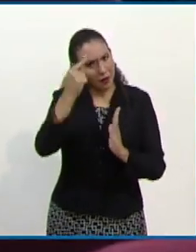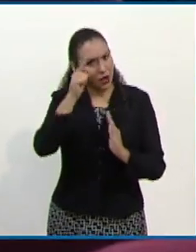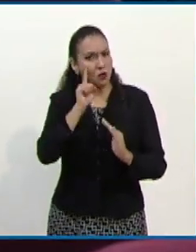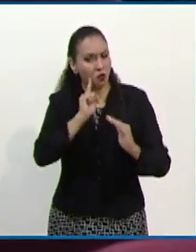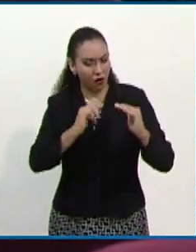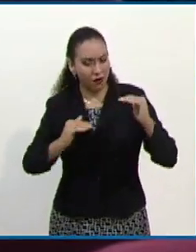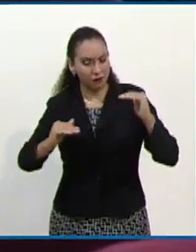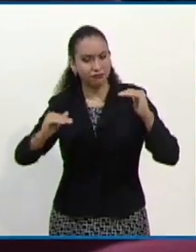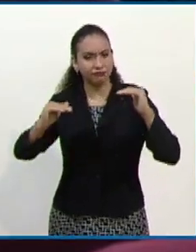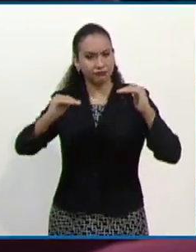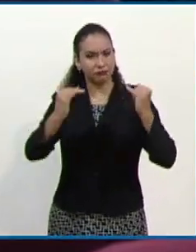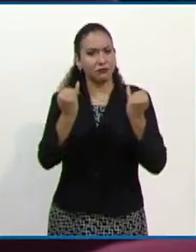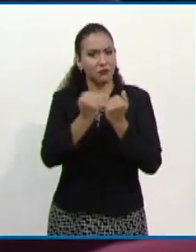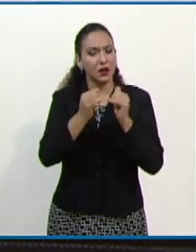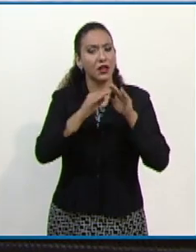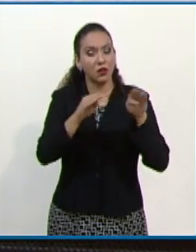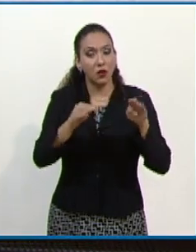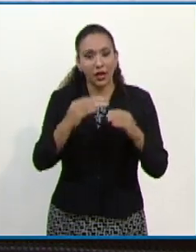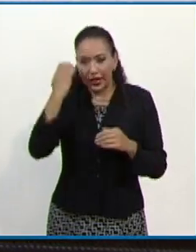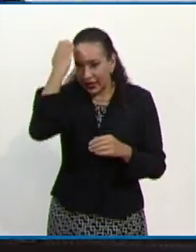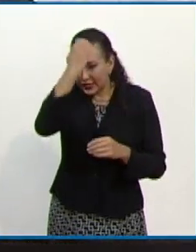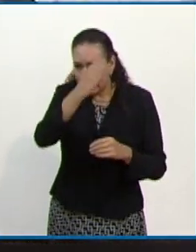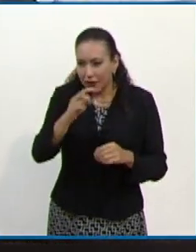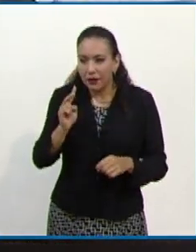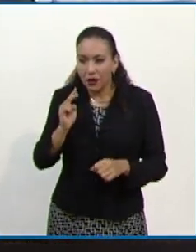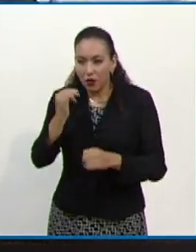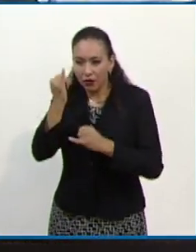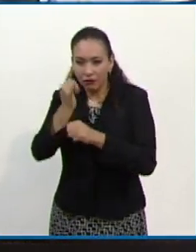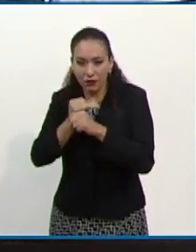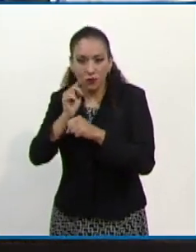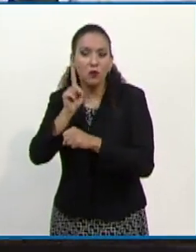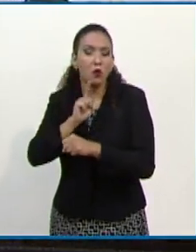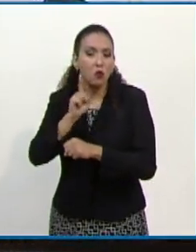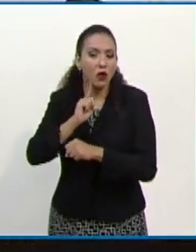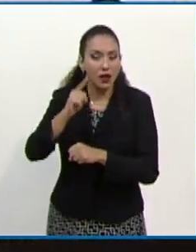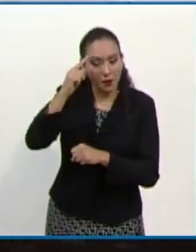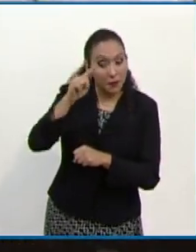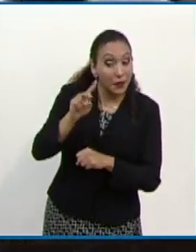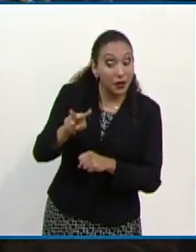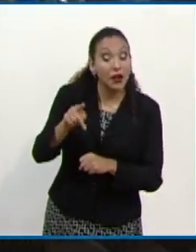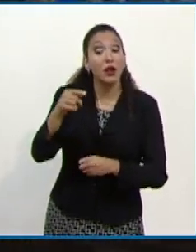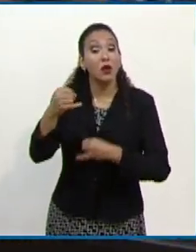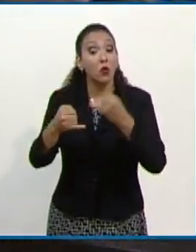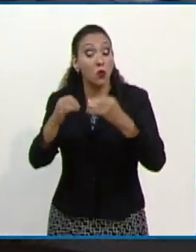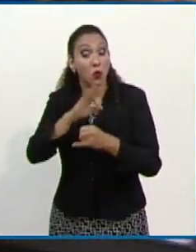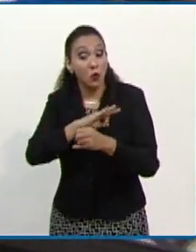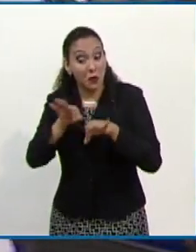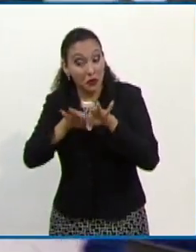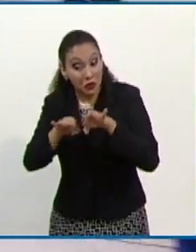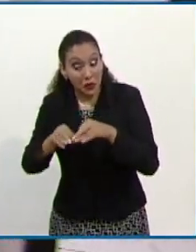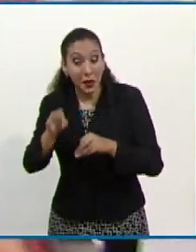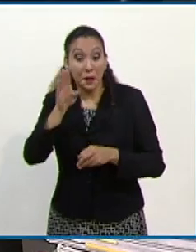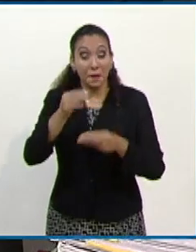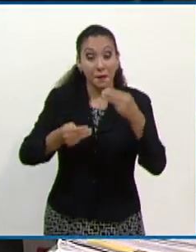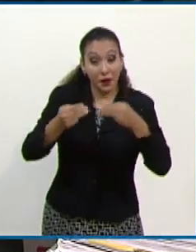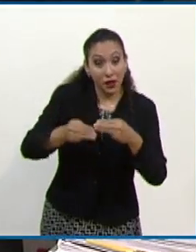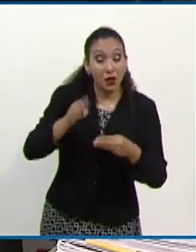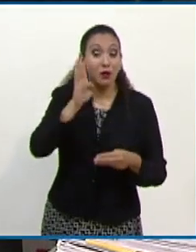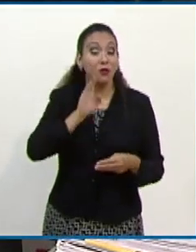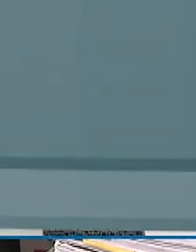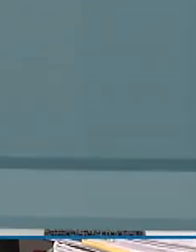evaluaciones de juezas y magistradas y se cuenta con un programa de formación para expresión oral, habilidades blandas y manejo de